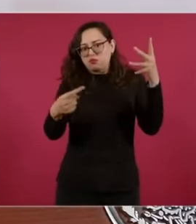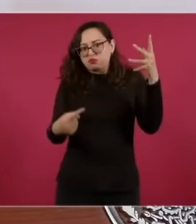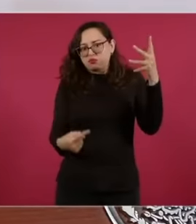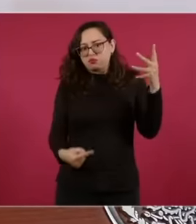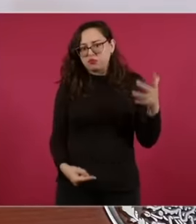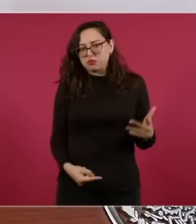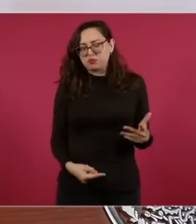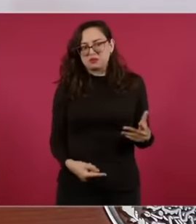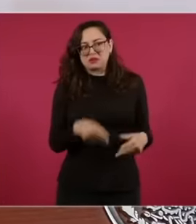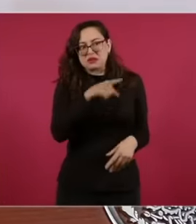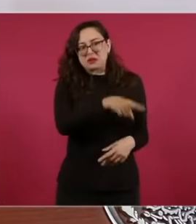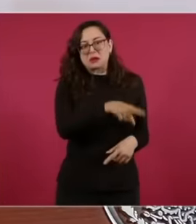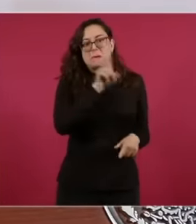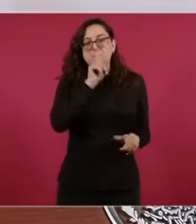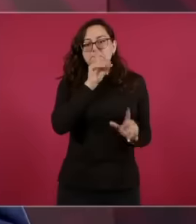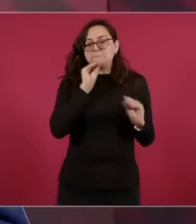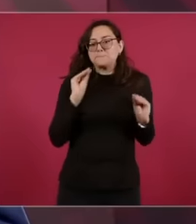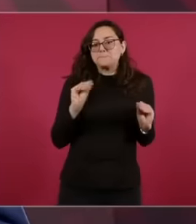de su informante?